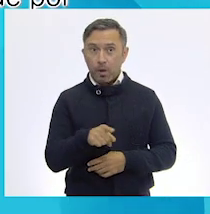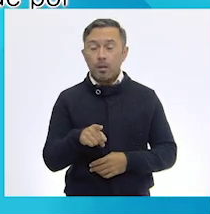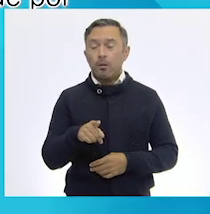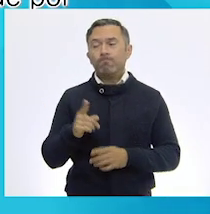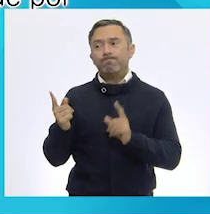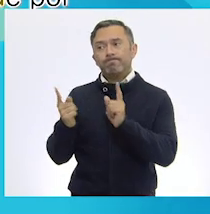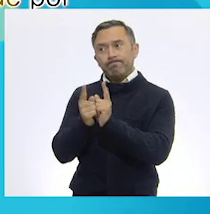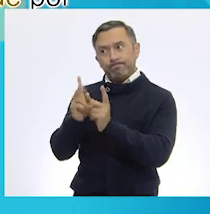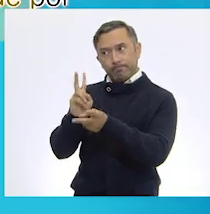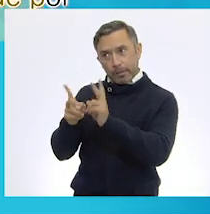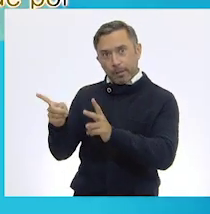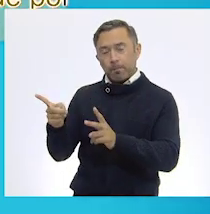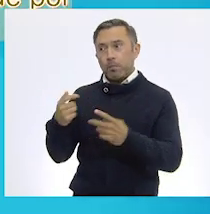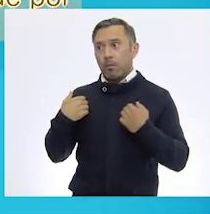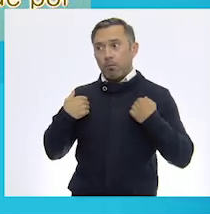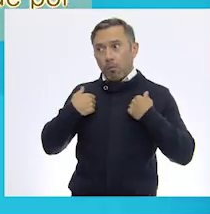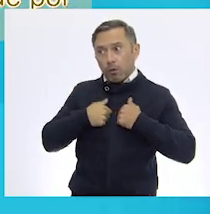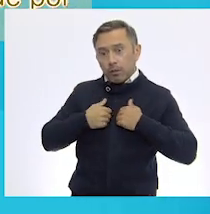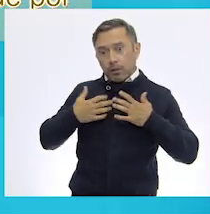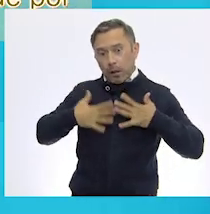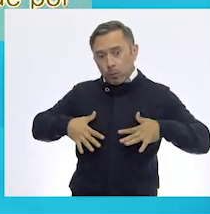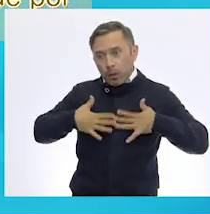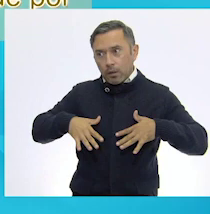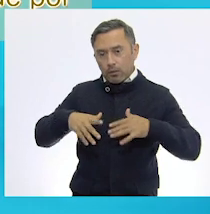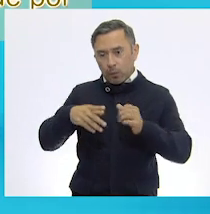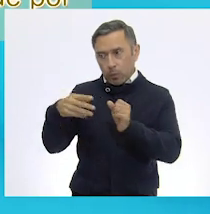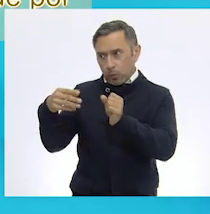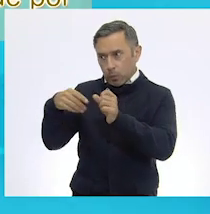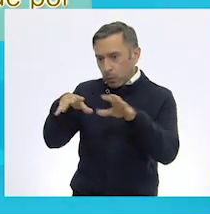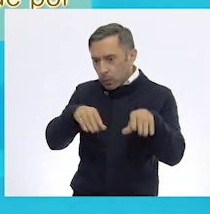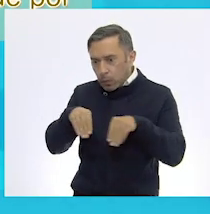que por su culpa Clarita está triste.